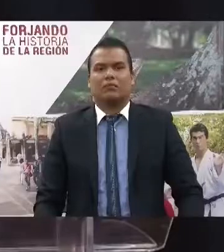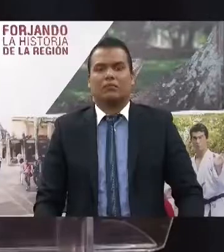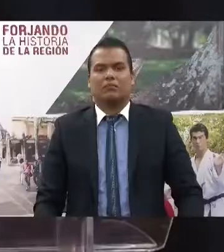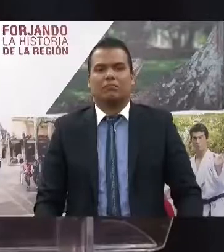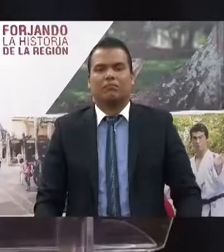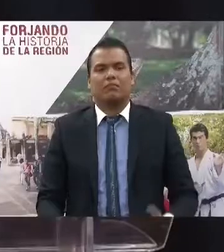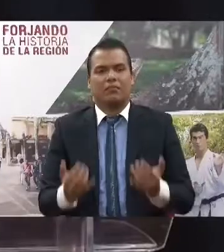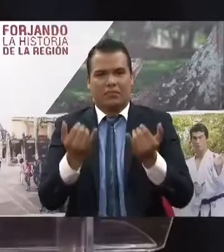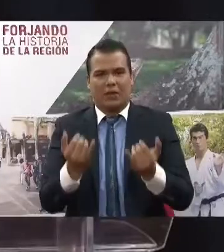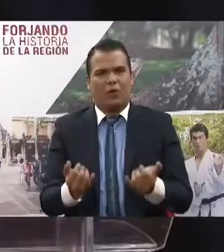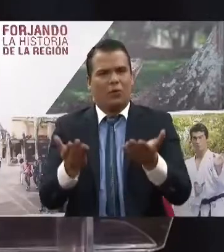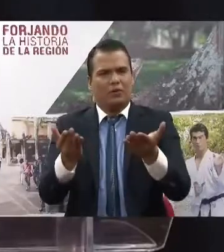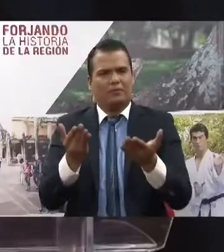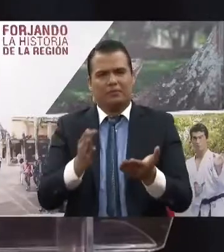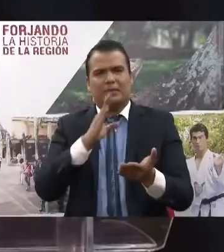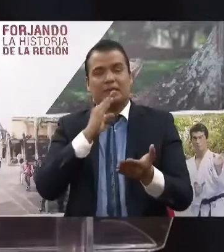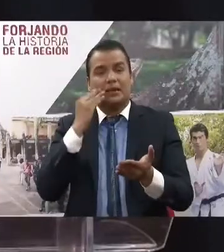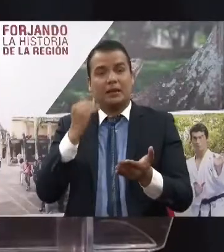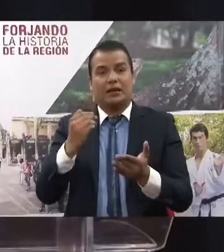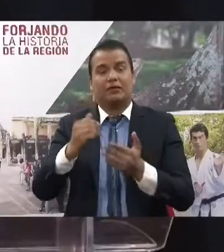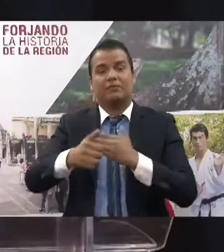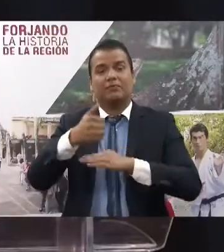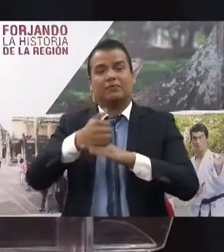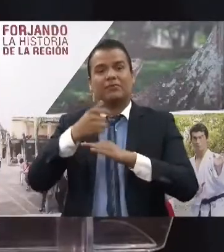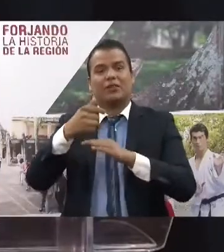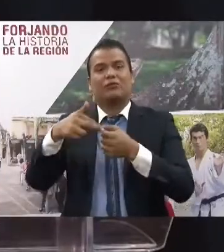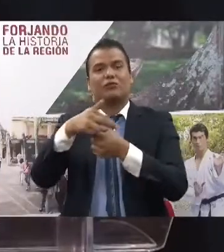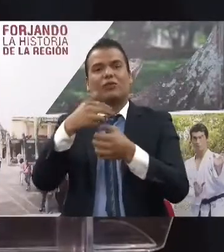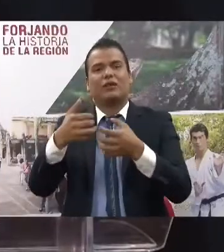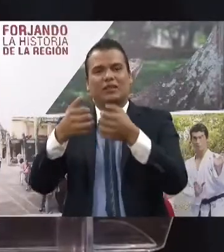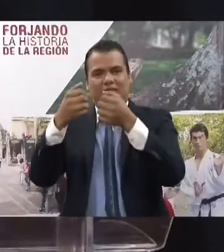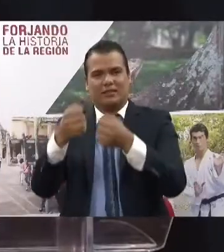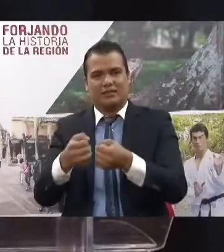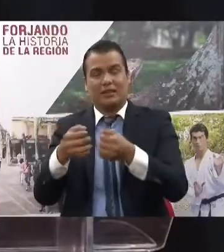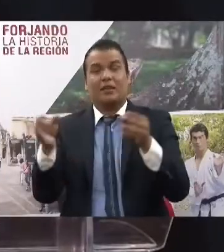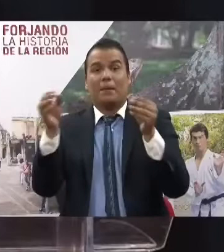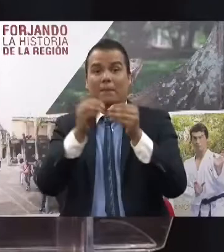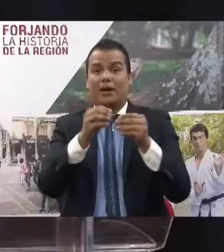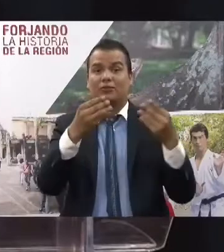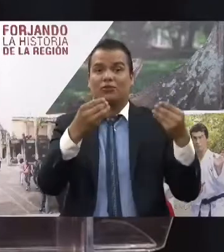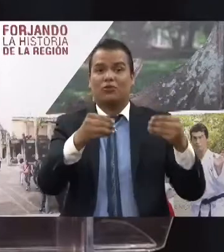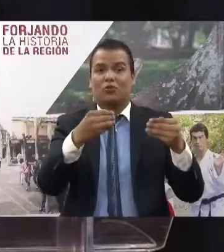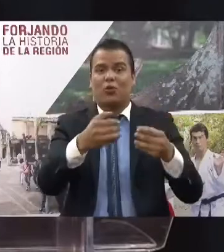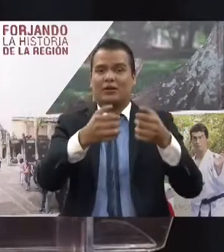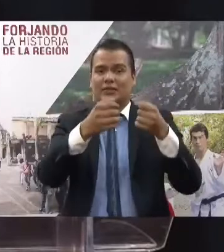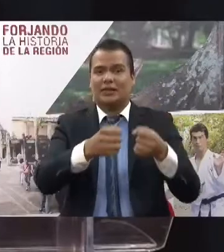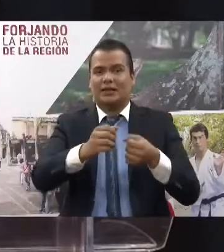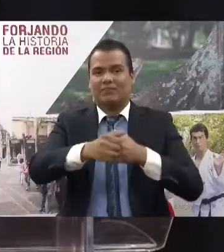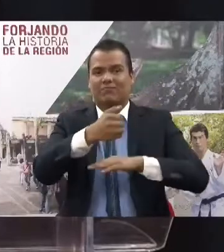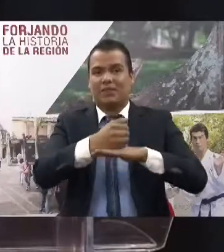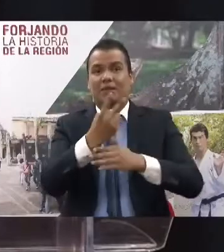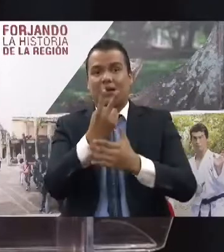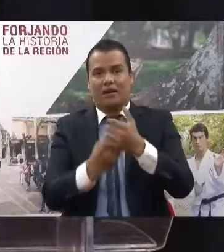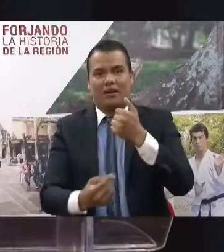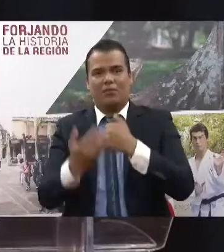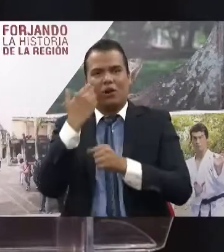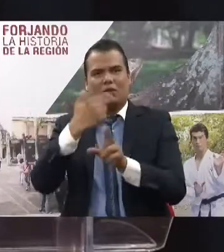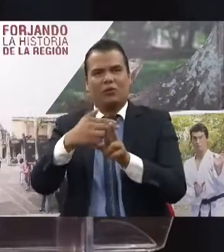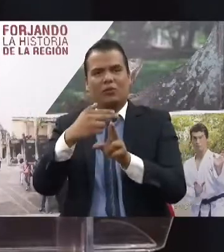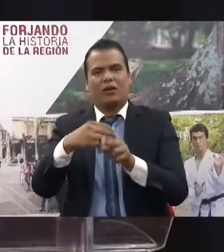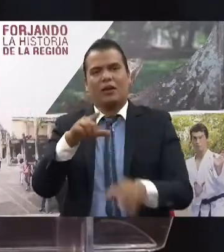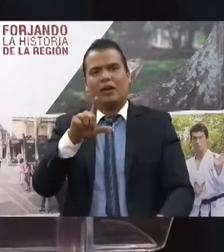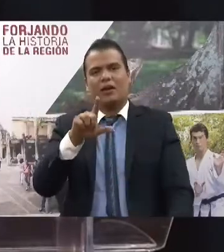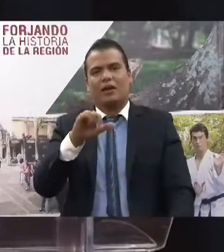A continuación tiene la palabra la señora directora de Regionalización y directora de la Universidad del Valle, sede